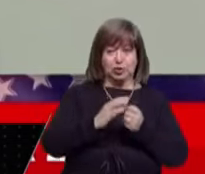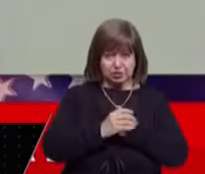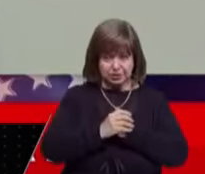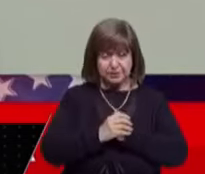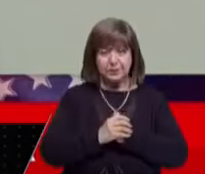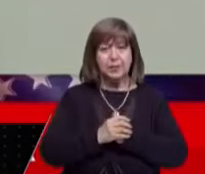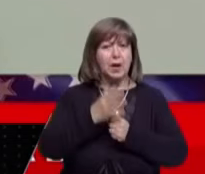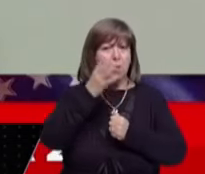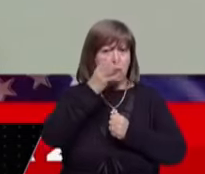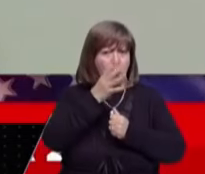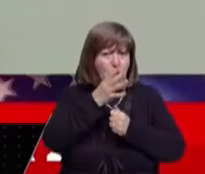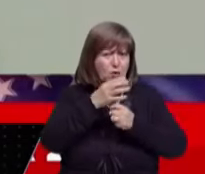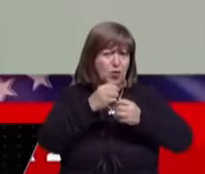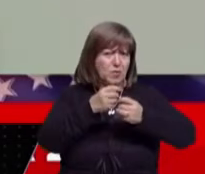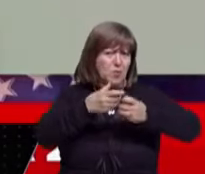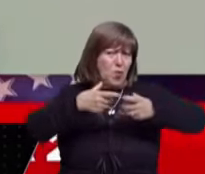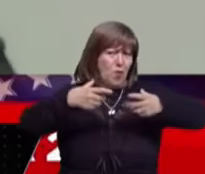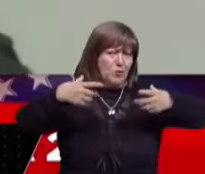intensa,